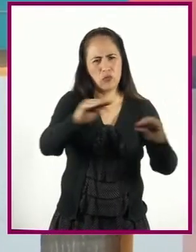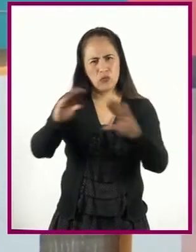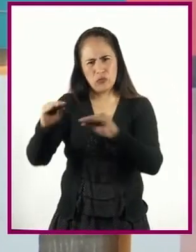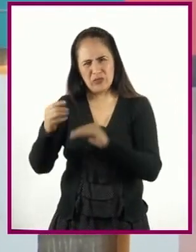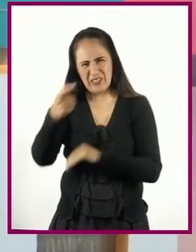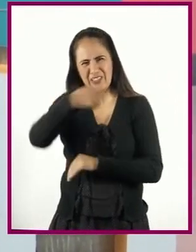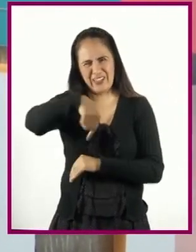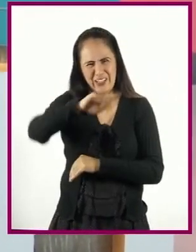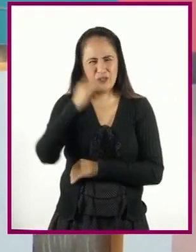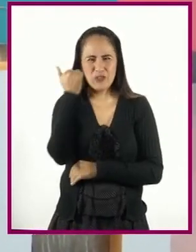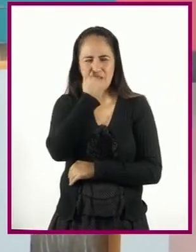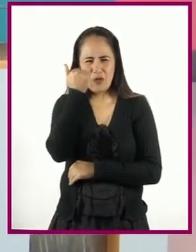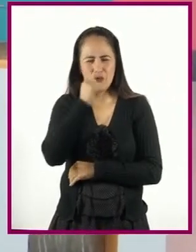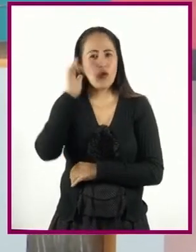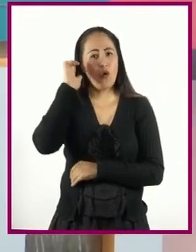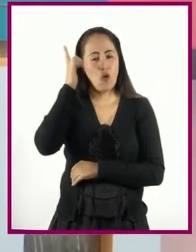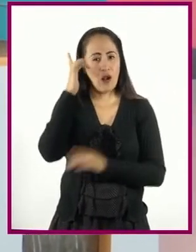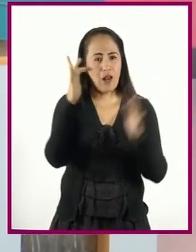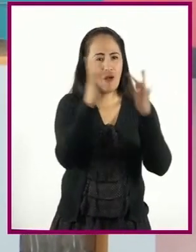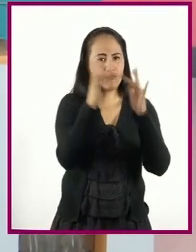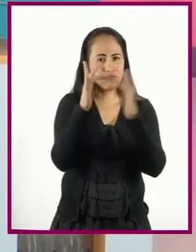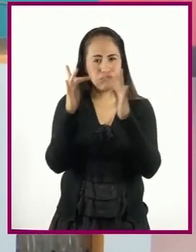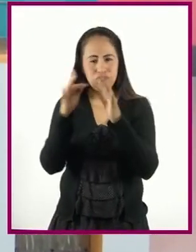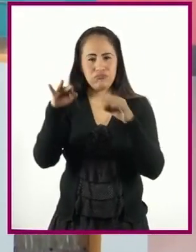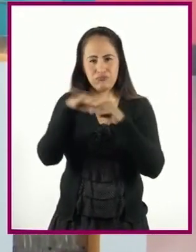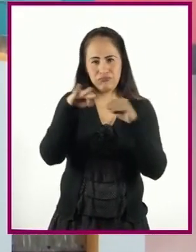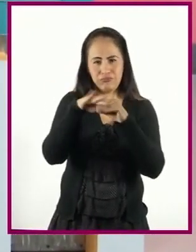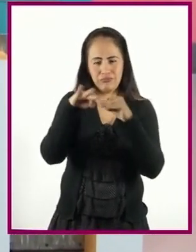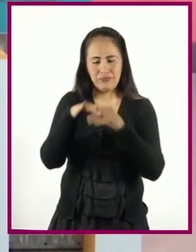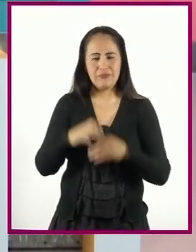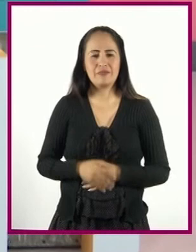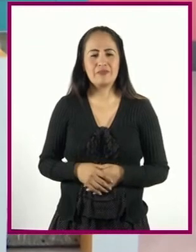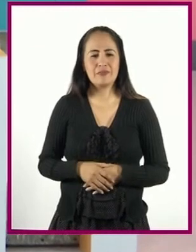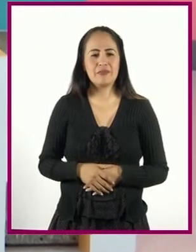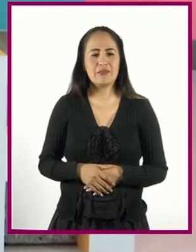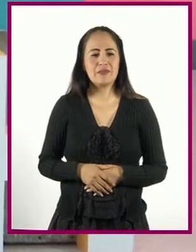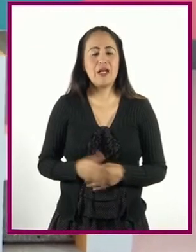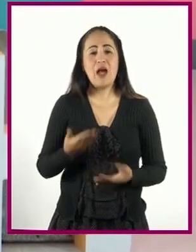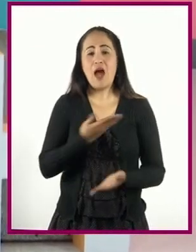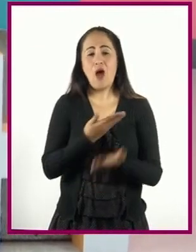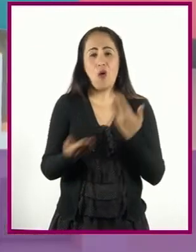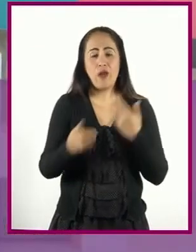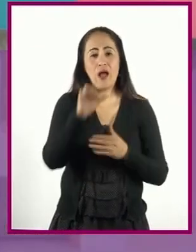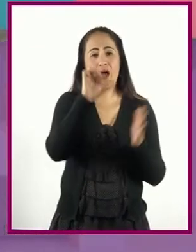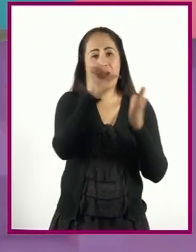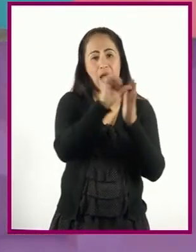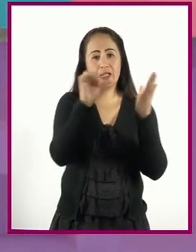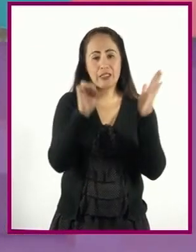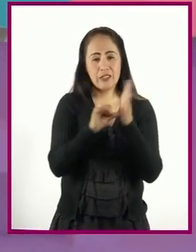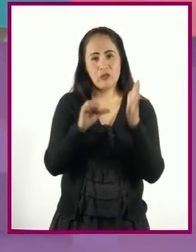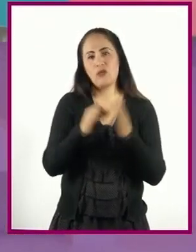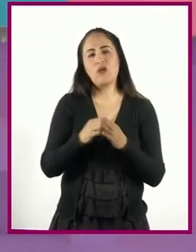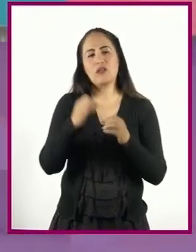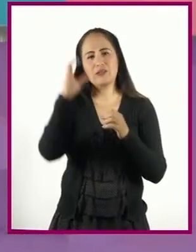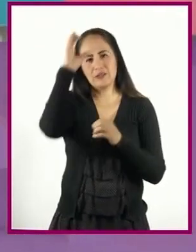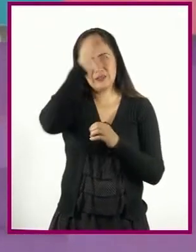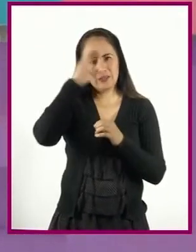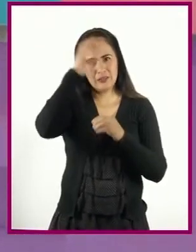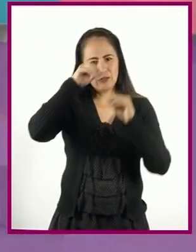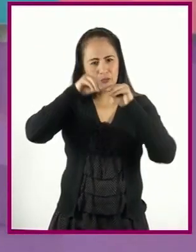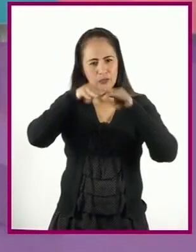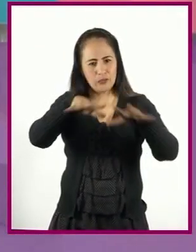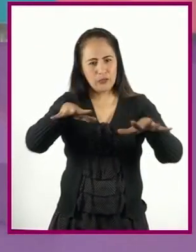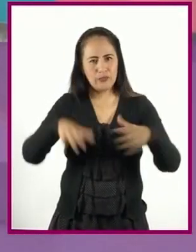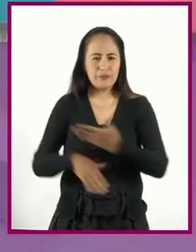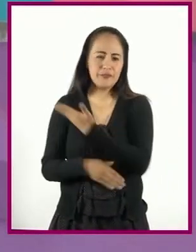quienes esperamos que tengan contacto frecuente. En esta ocasión, queremos sugerirles el artículo de divulgación Una tipología de los